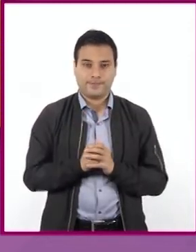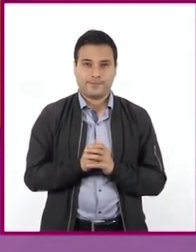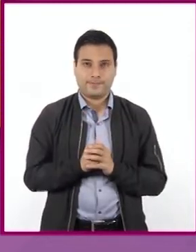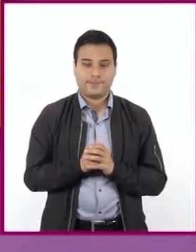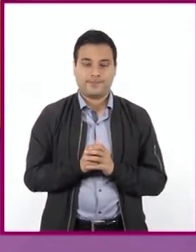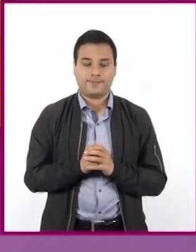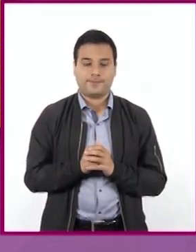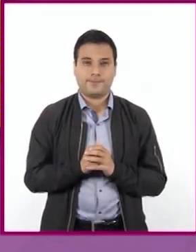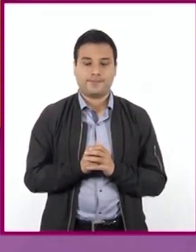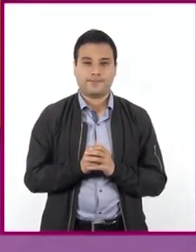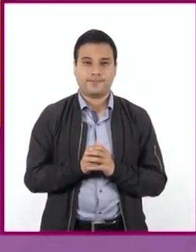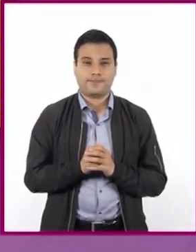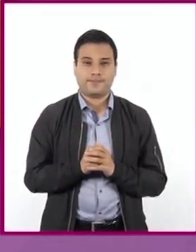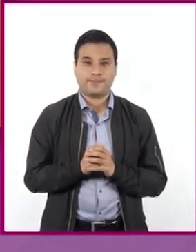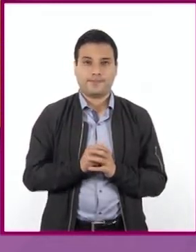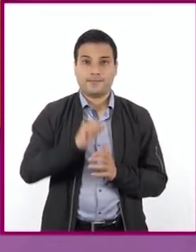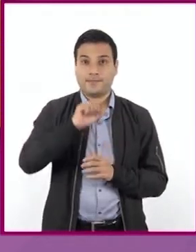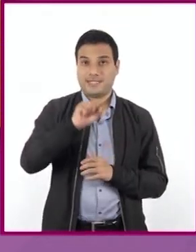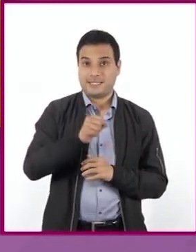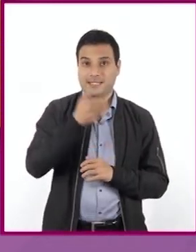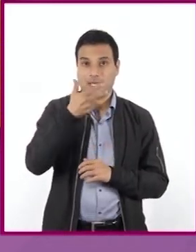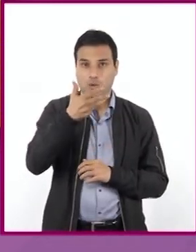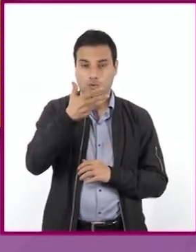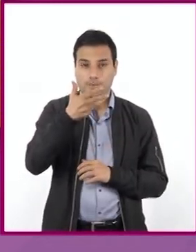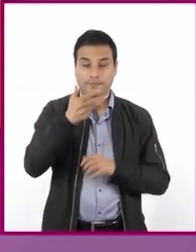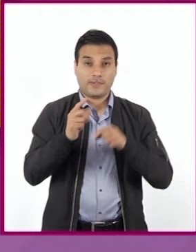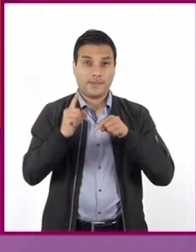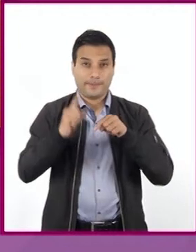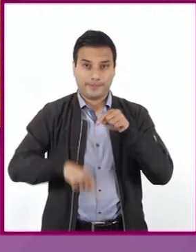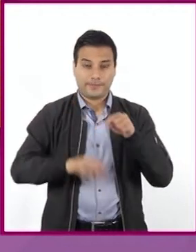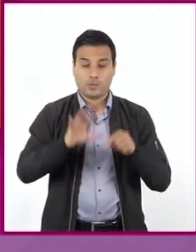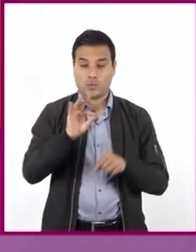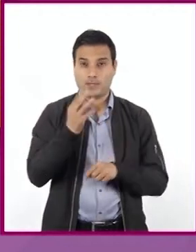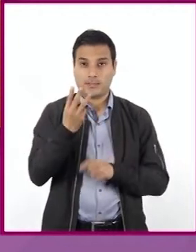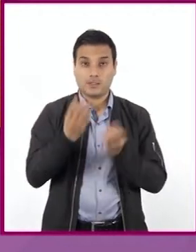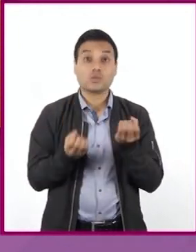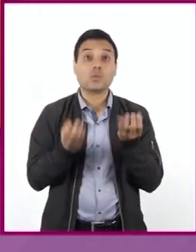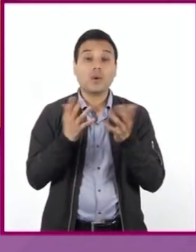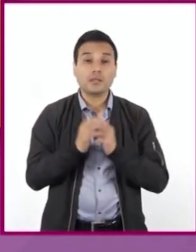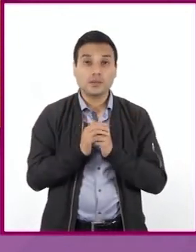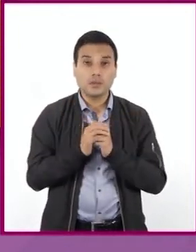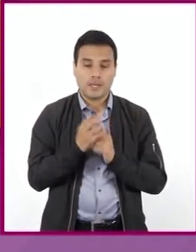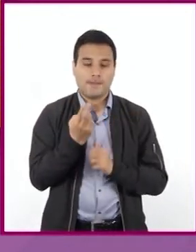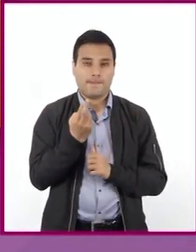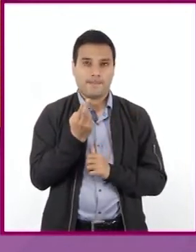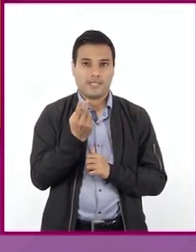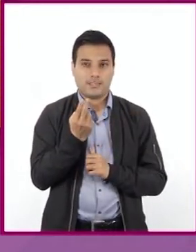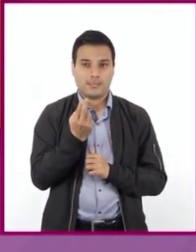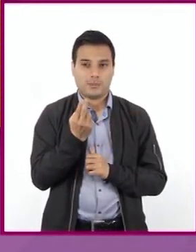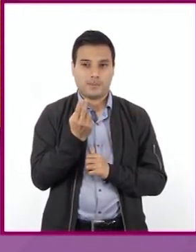segundo miembro de la igualdad, 68 menos 43 igual a 25.